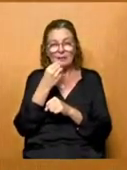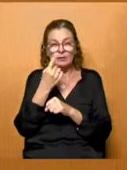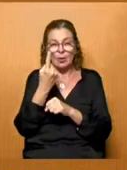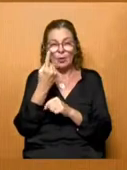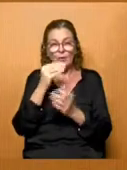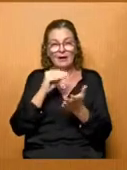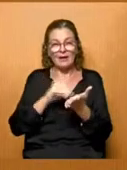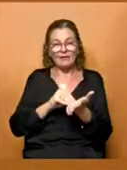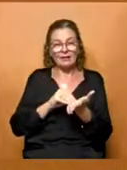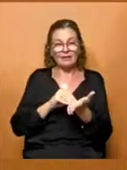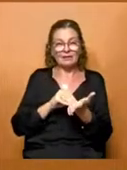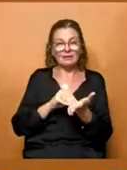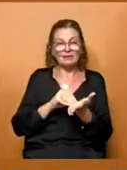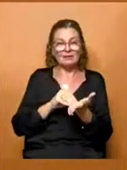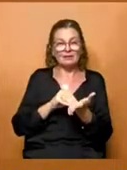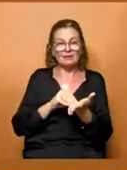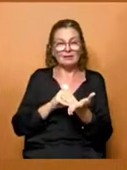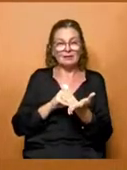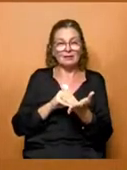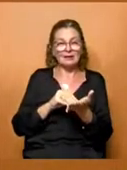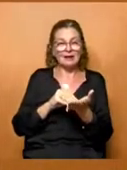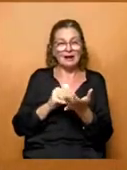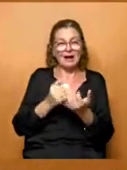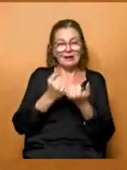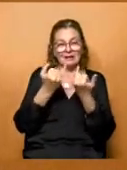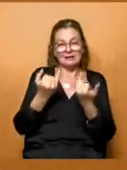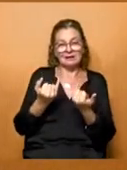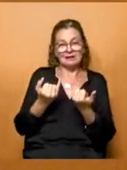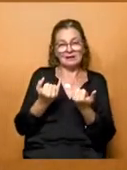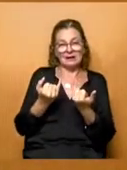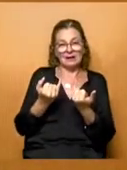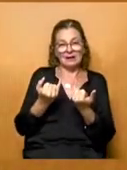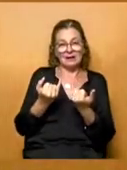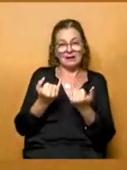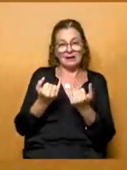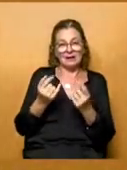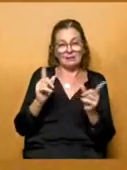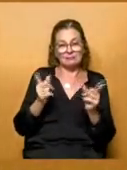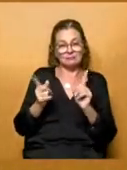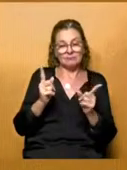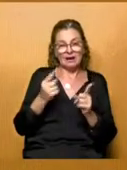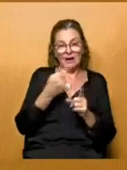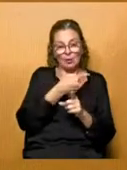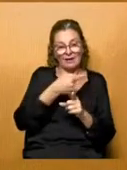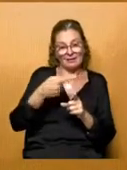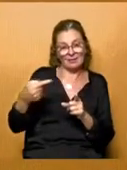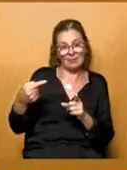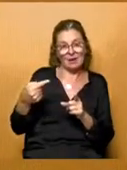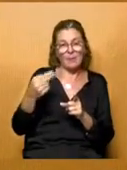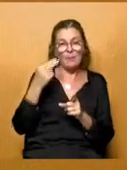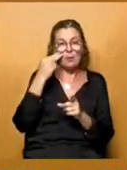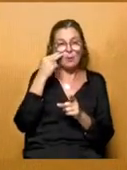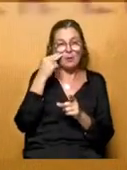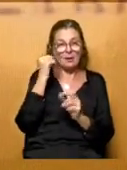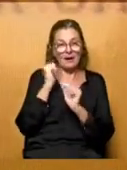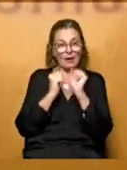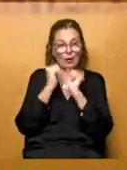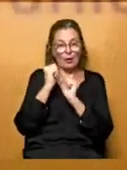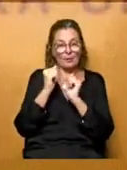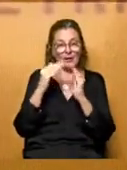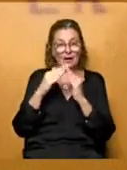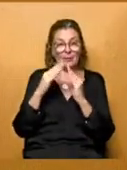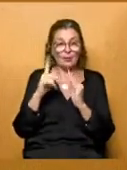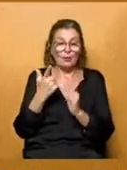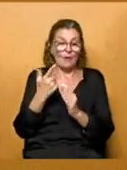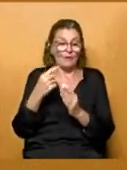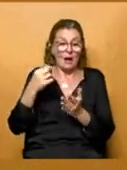vez al día en el plazo de una semana por problemas económicos, o sea, por no tener